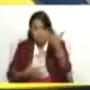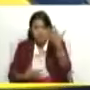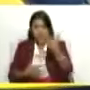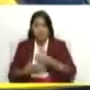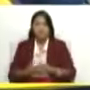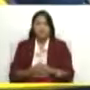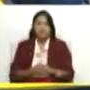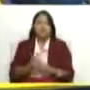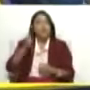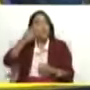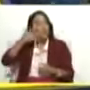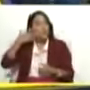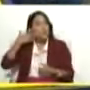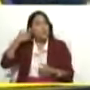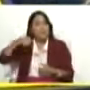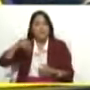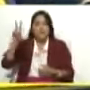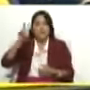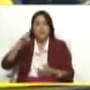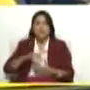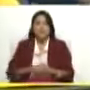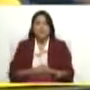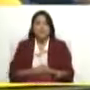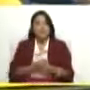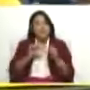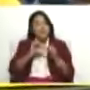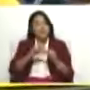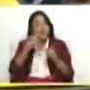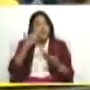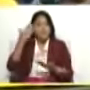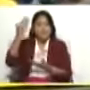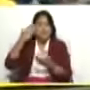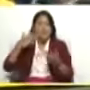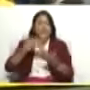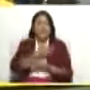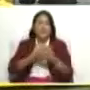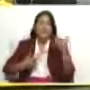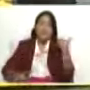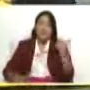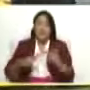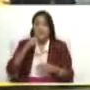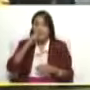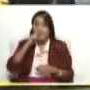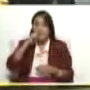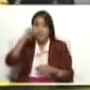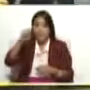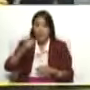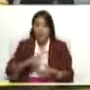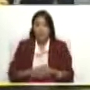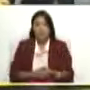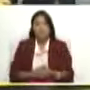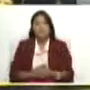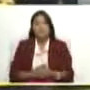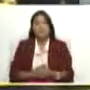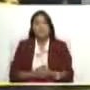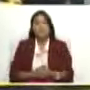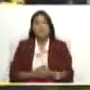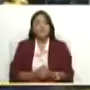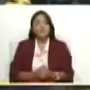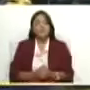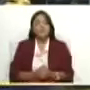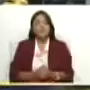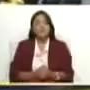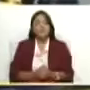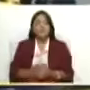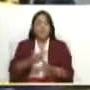con mucho orgullo a nuestro país seguimos viendo como el presidente constitucional de la República bolivariana de Venezuela Nicolás Maduro